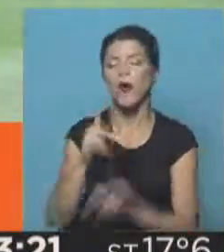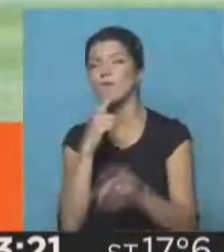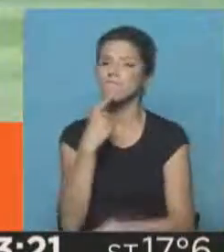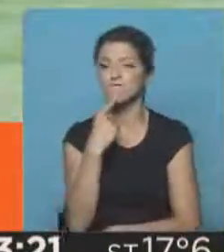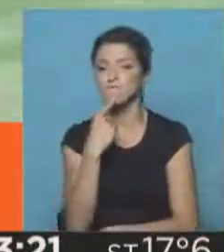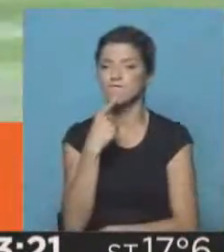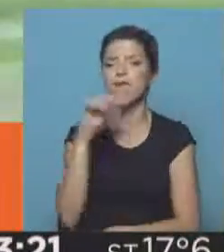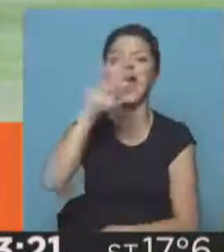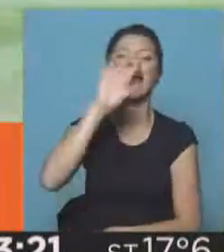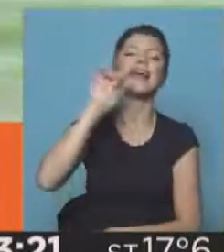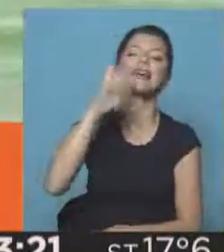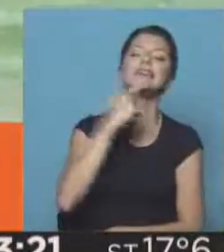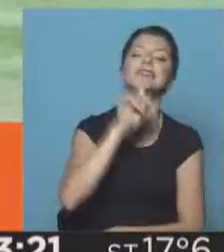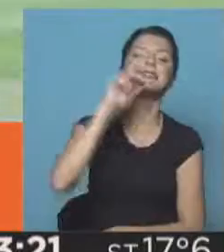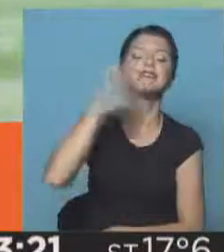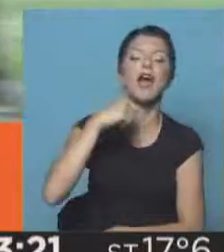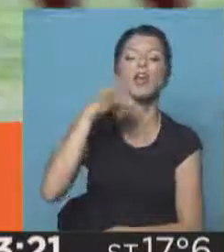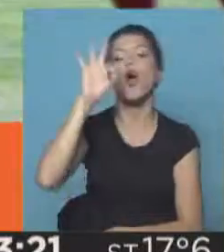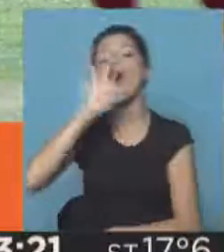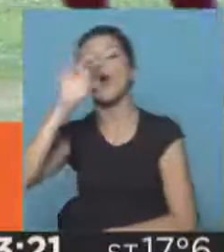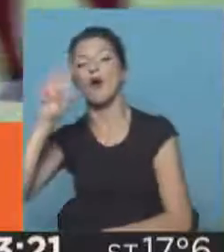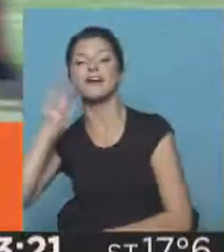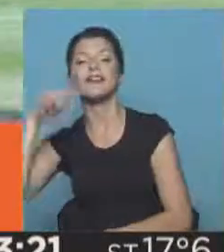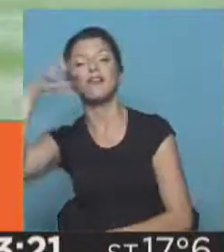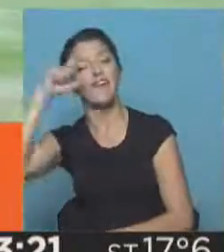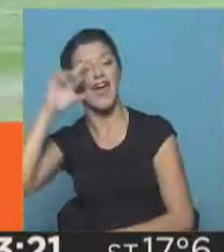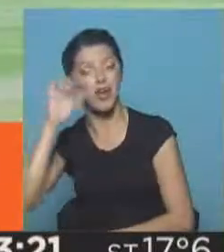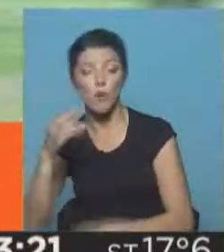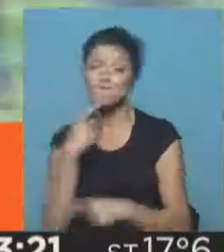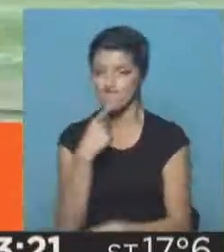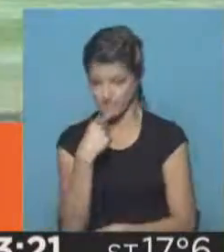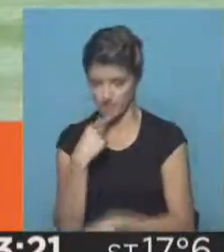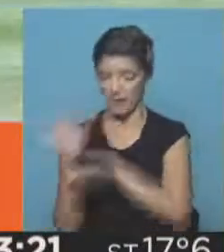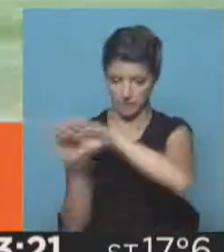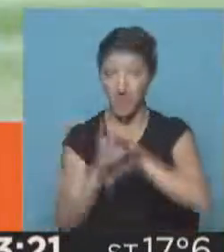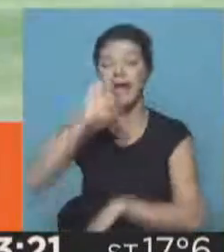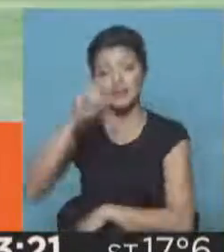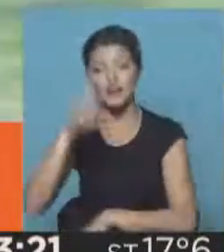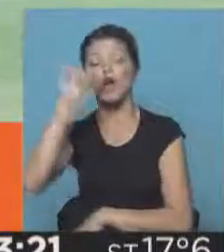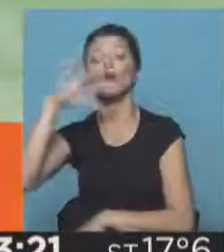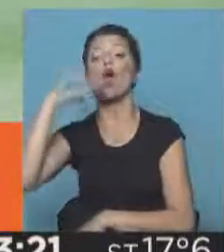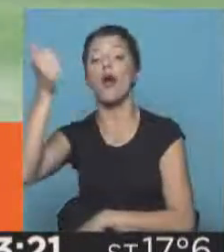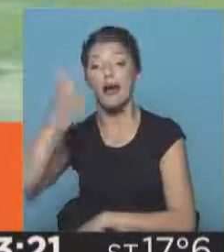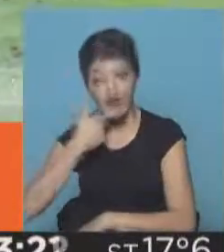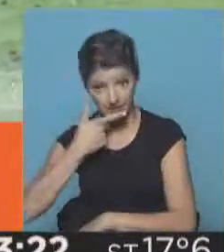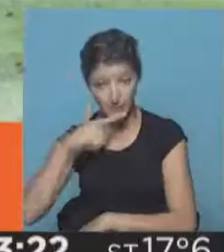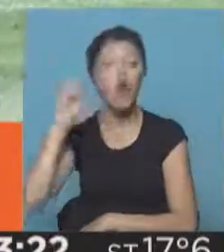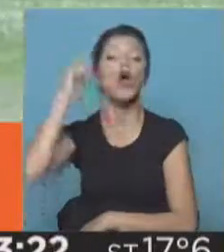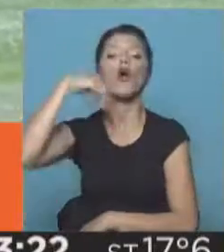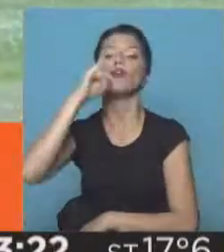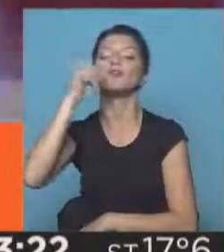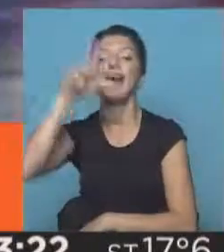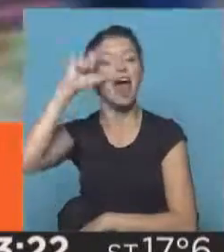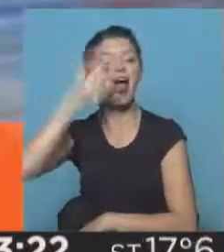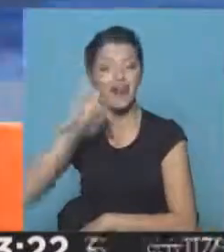Marcos Riveros. Después sí estarán, en este caso, Rodrigo Rojas, Derby González,